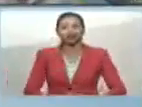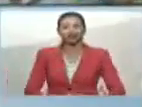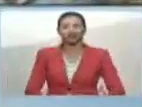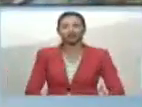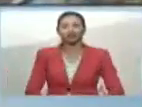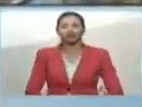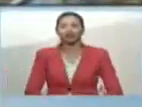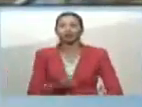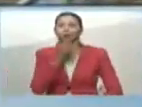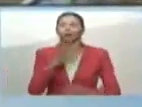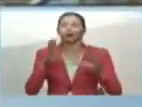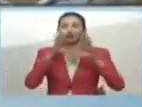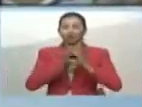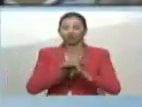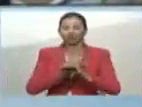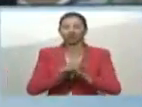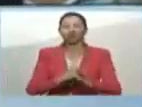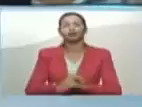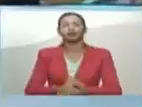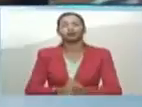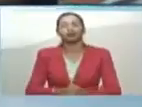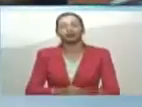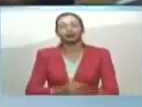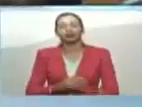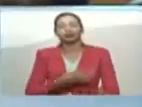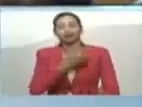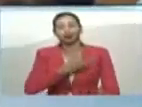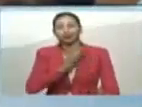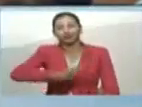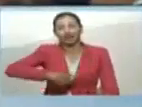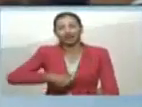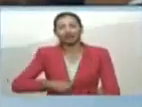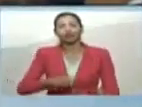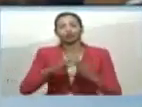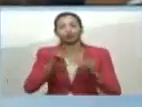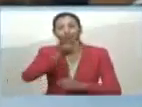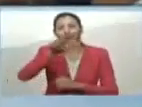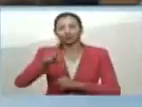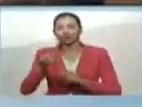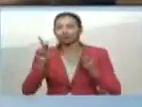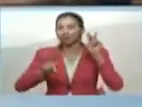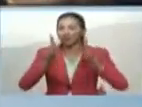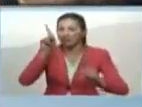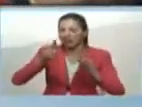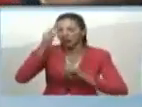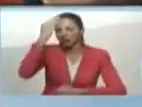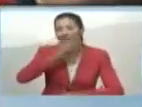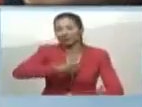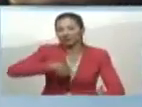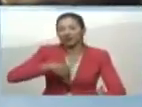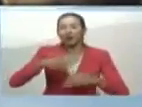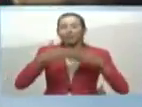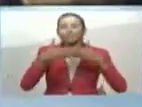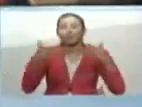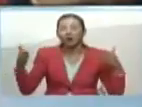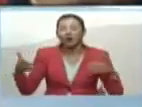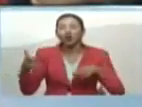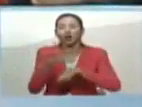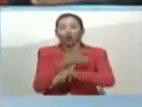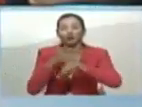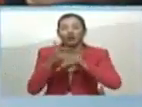Bien, buenas noches, querido presidente. Todos los presentes, los consejos presidenciales populares del gobierno